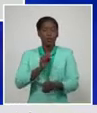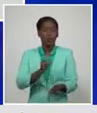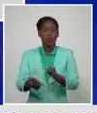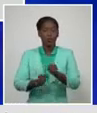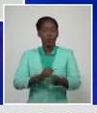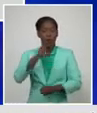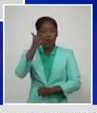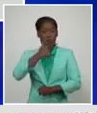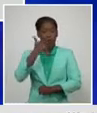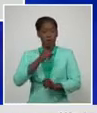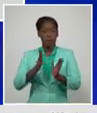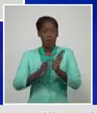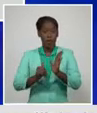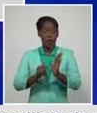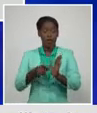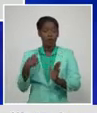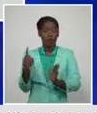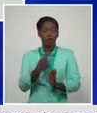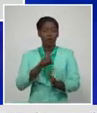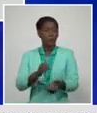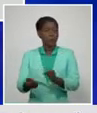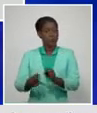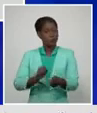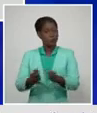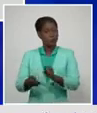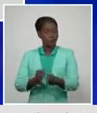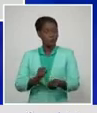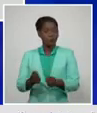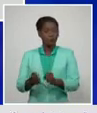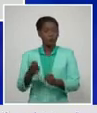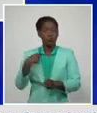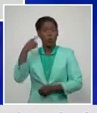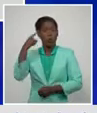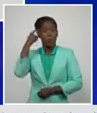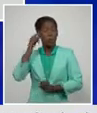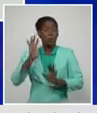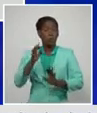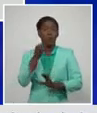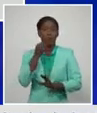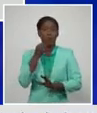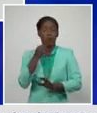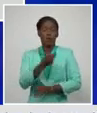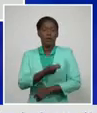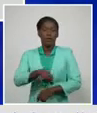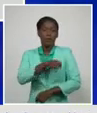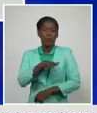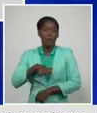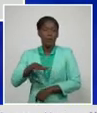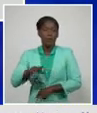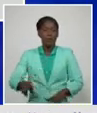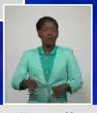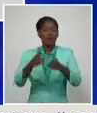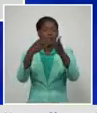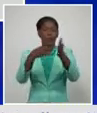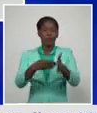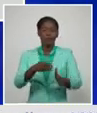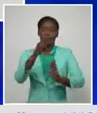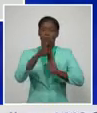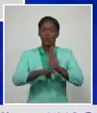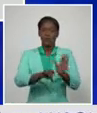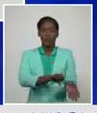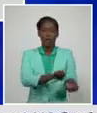ambos indicadores, y consideramos que sí, que lo vamos a lograr. Entre las